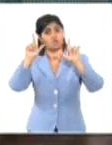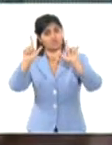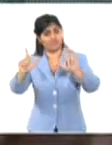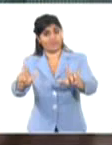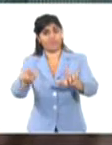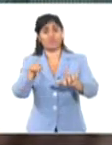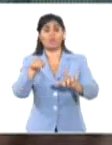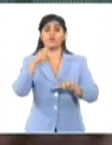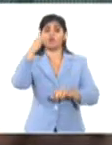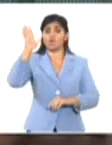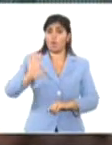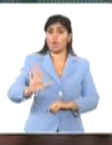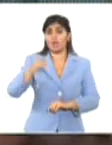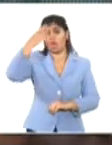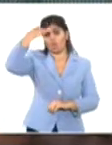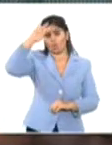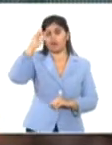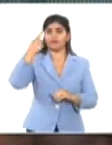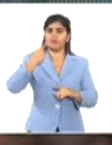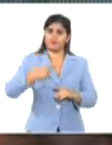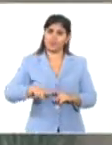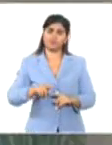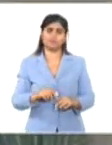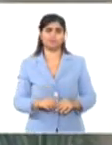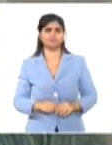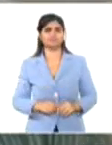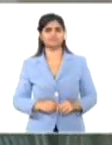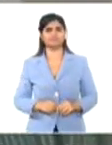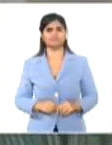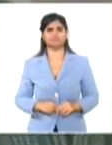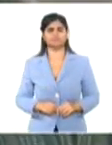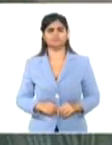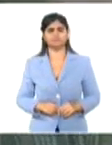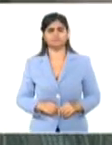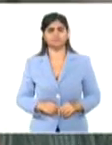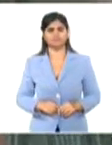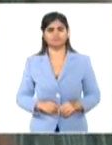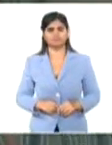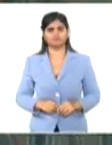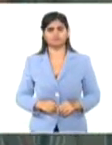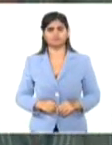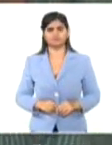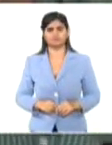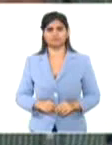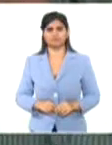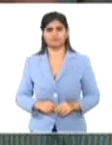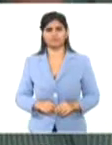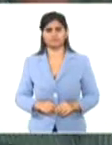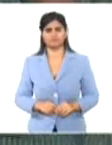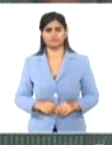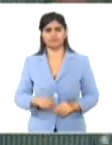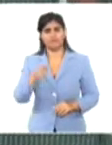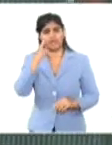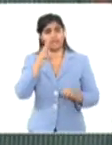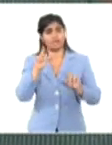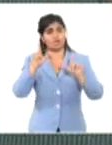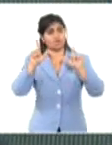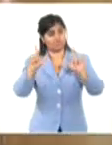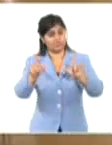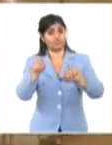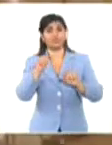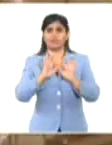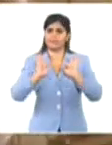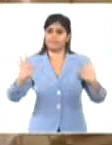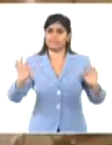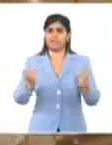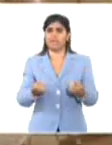Brava, en el concurso Caracol de la Asociación de Radio, Cine y Televisión de la UNIAC. Asimismo, los premios Caricatos le otorgaron menciones por la obra